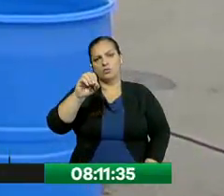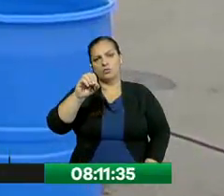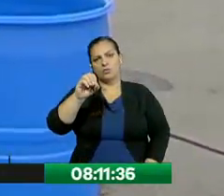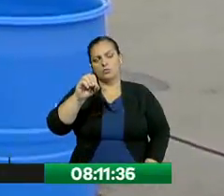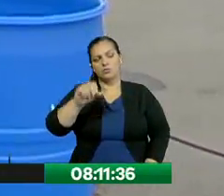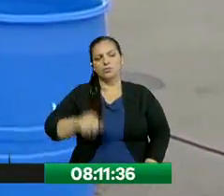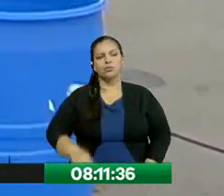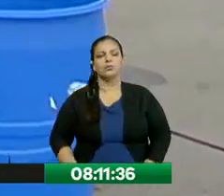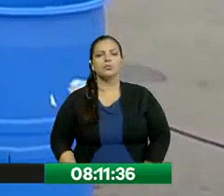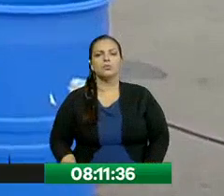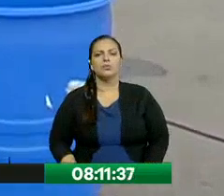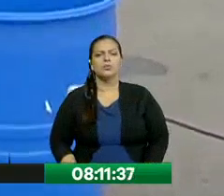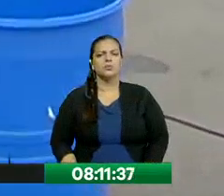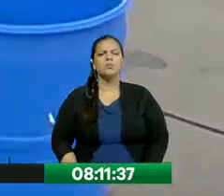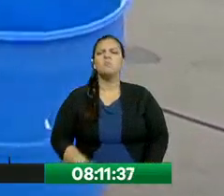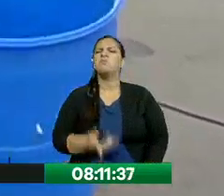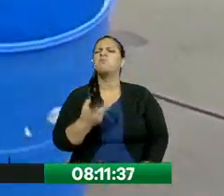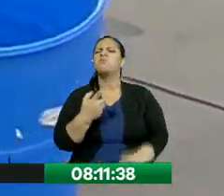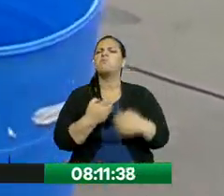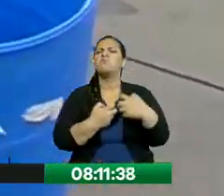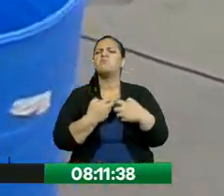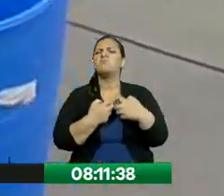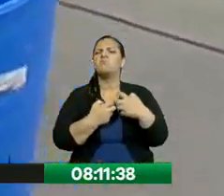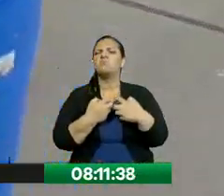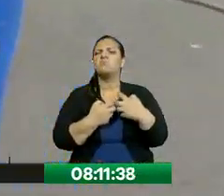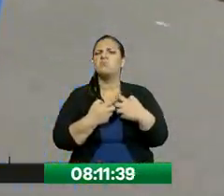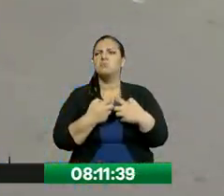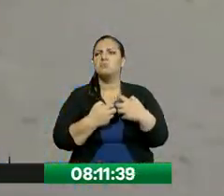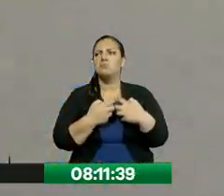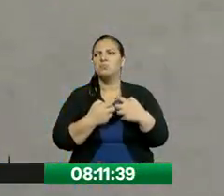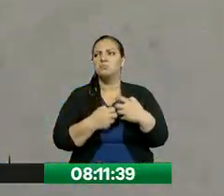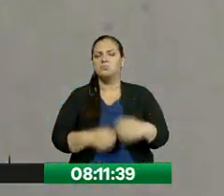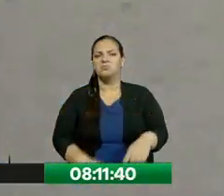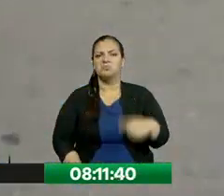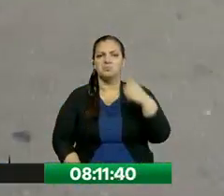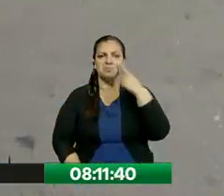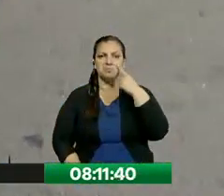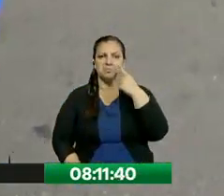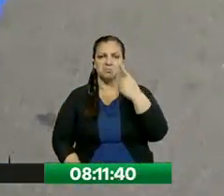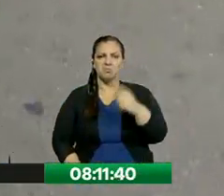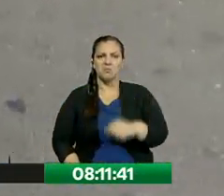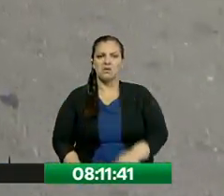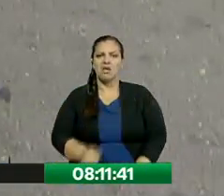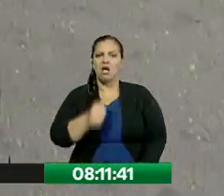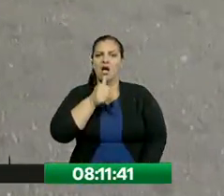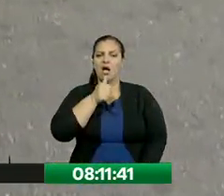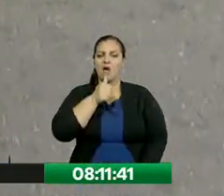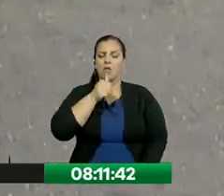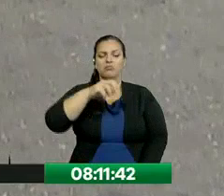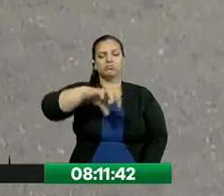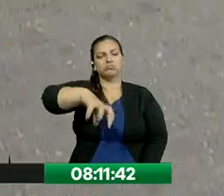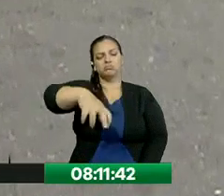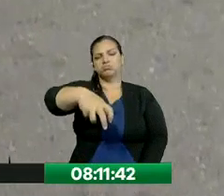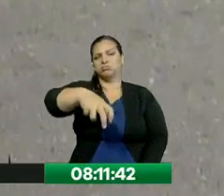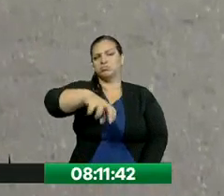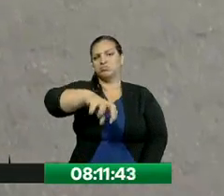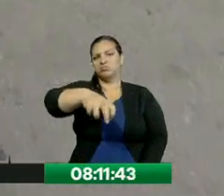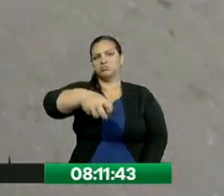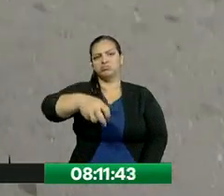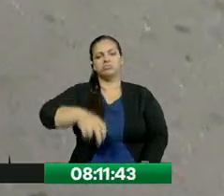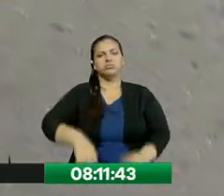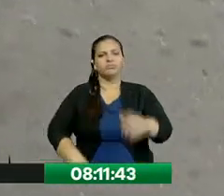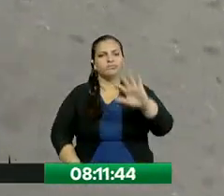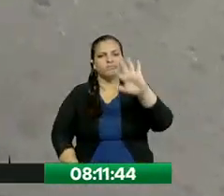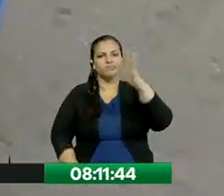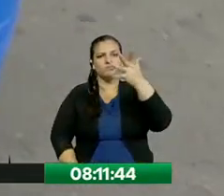canción. Miren ustedes, estamos por acá con los tanques que ellos normalmente utilizan para llenarlos con